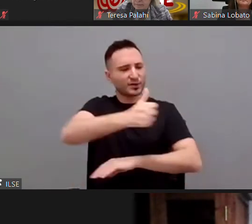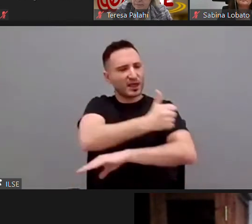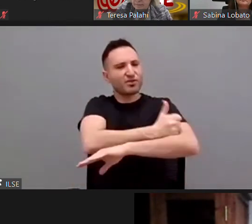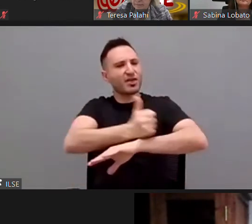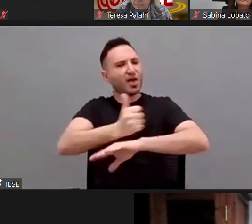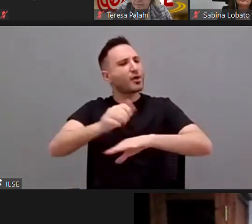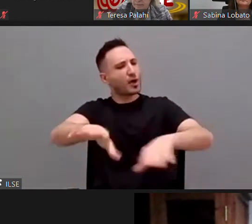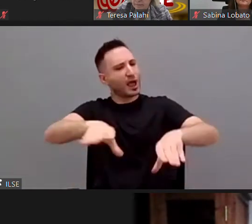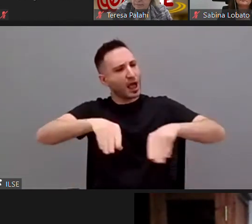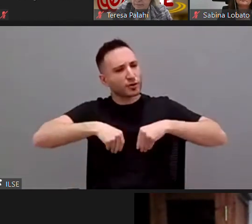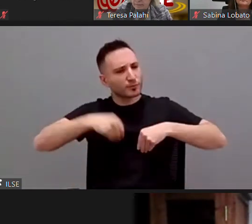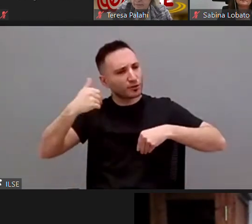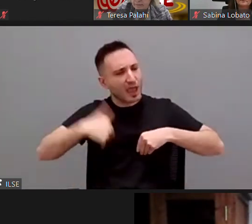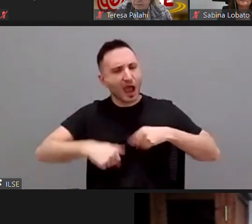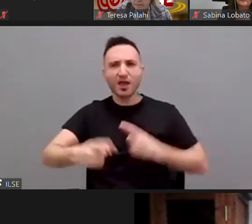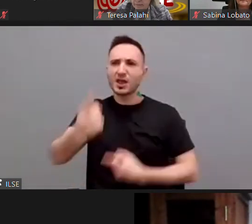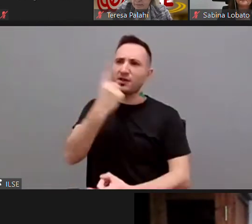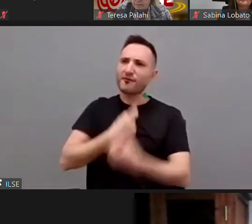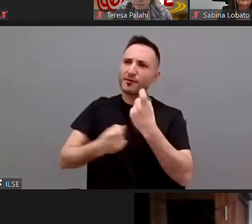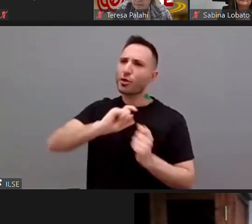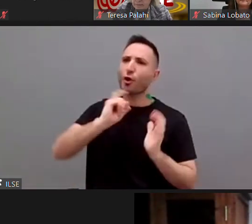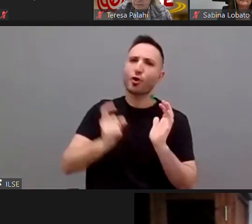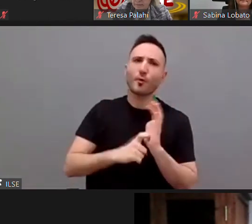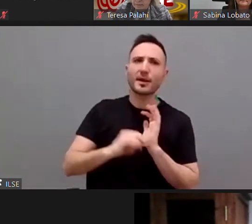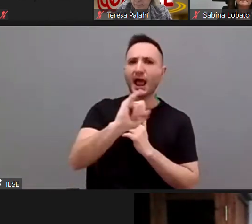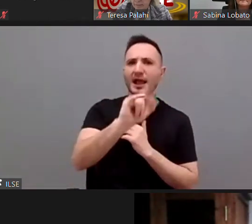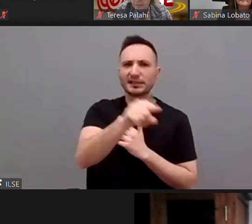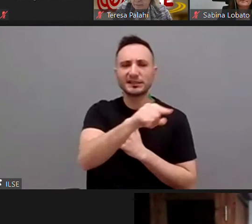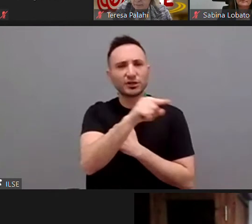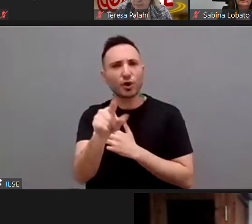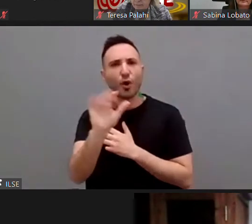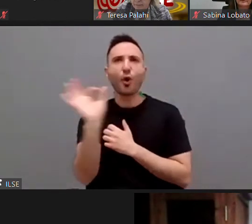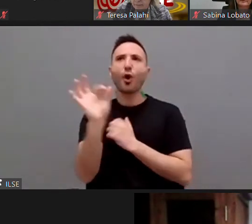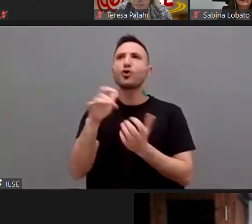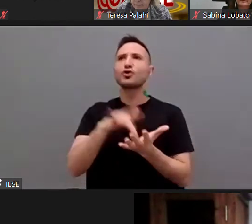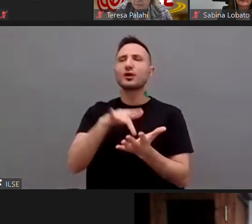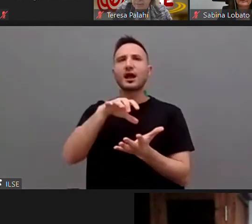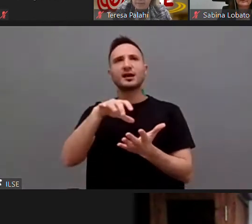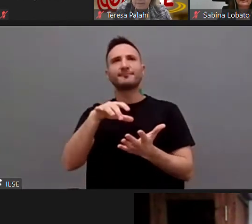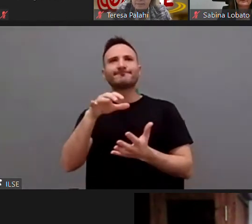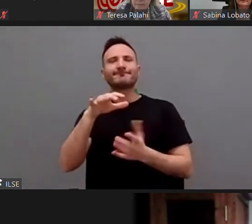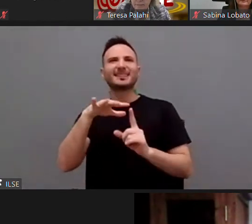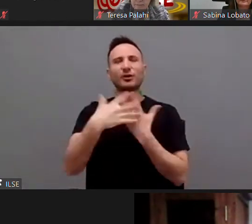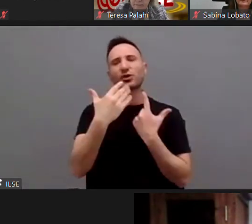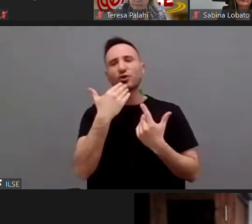tenían la información suficiente, ha generado dudas la situación de vacío legal que existía hasta ahora.